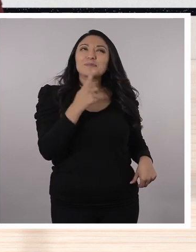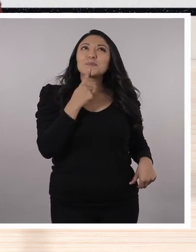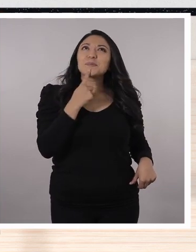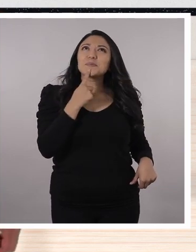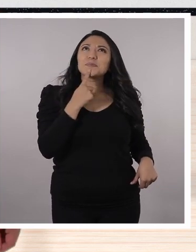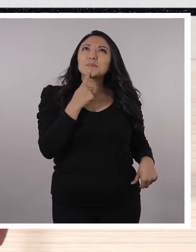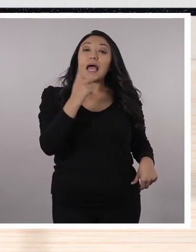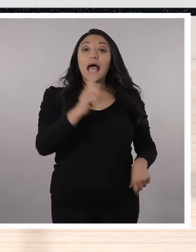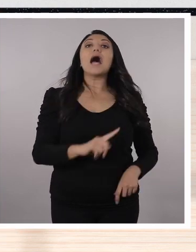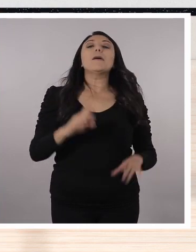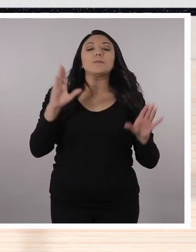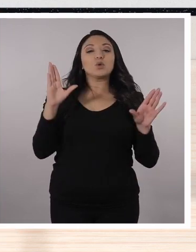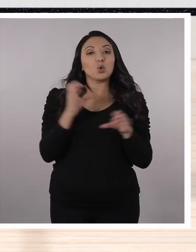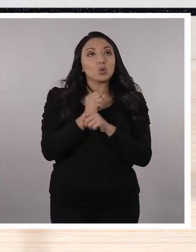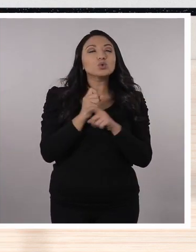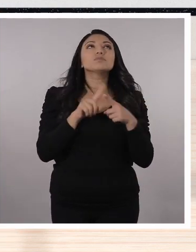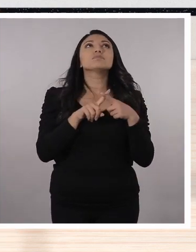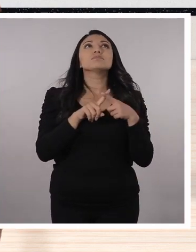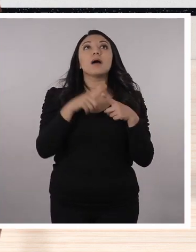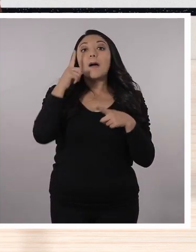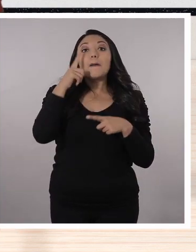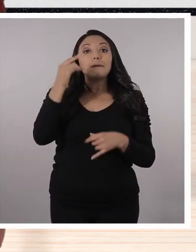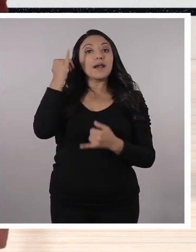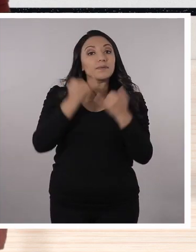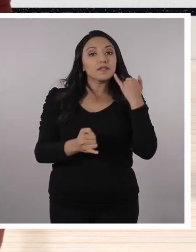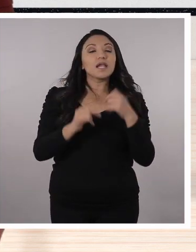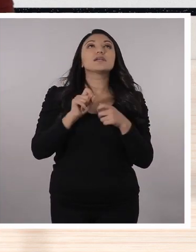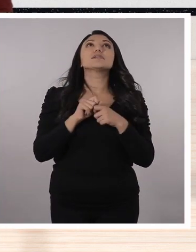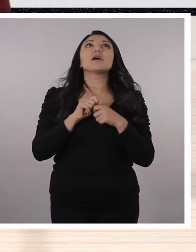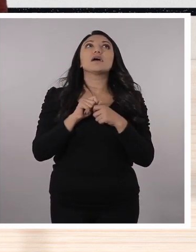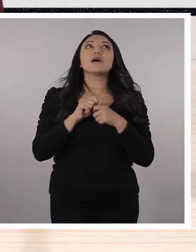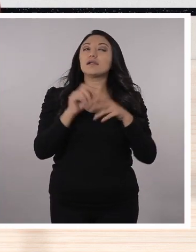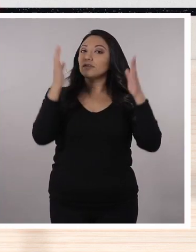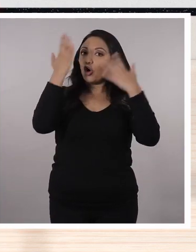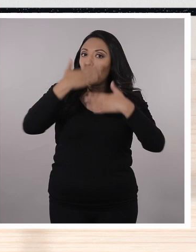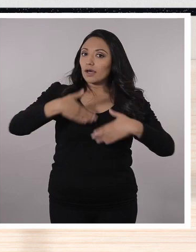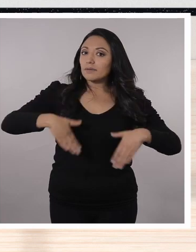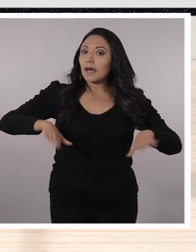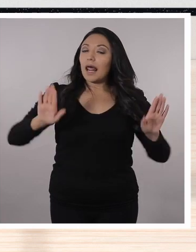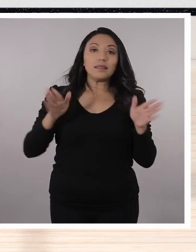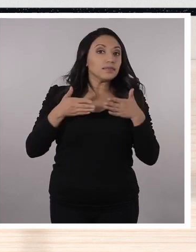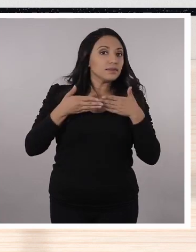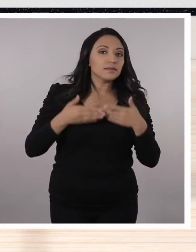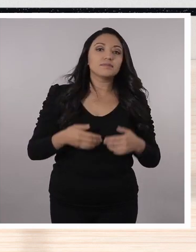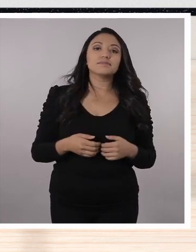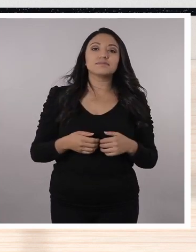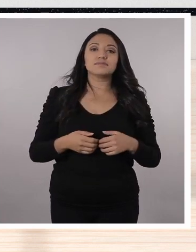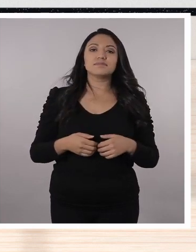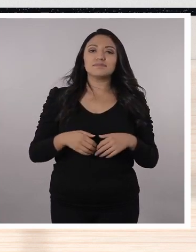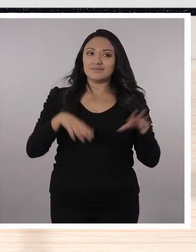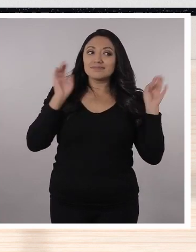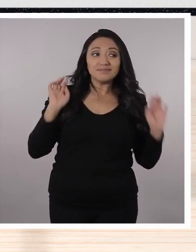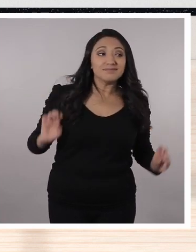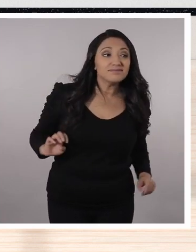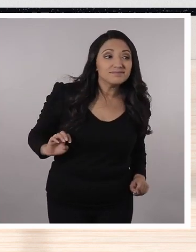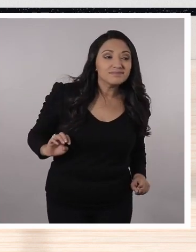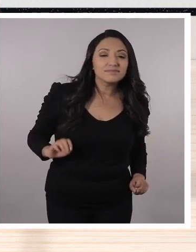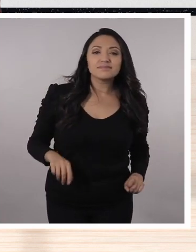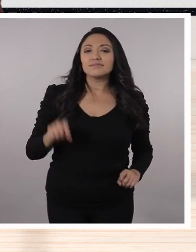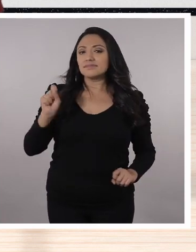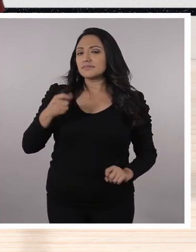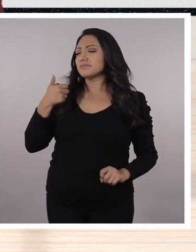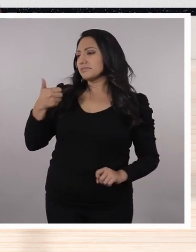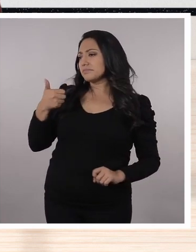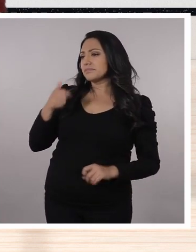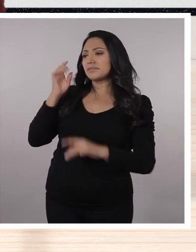pero puedo comenzar como en conclusión, o para concluir, o cerrando este tema, o cosas así,